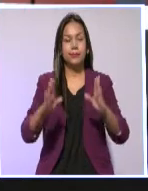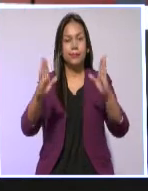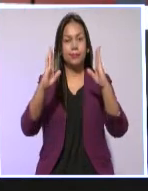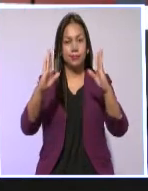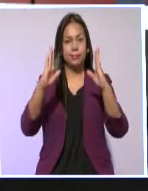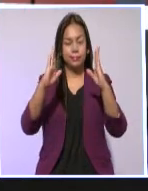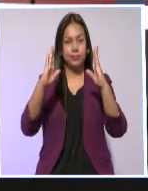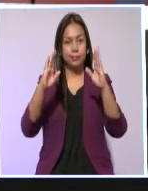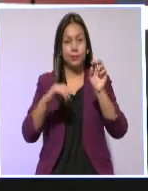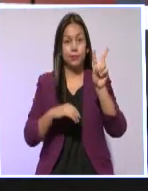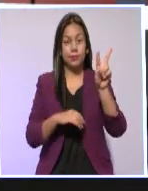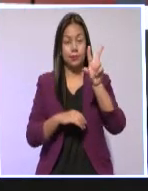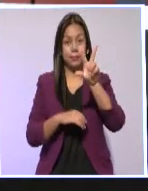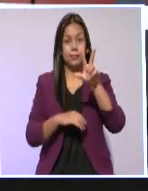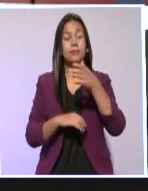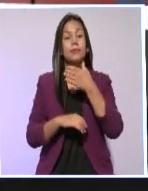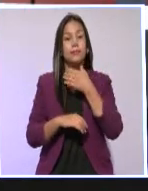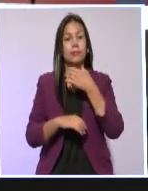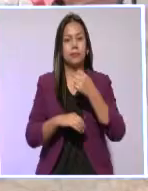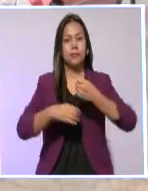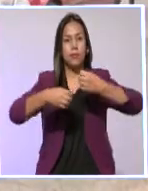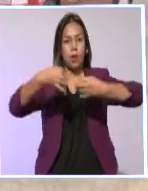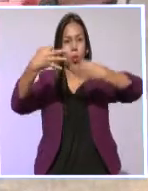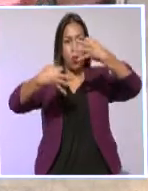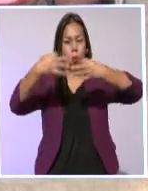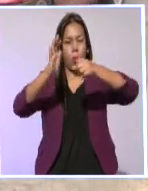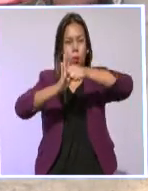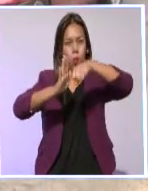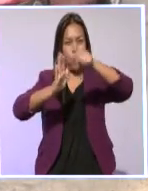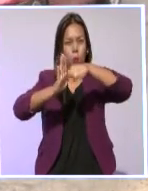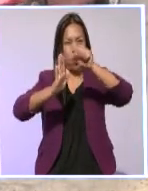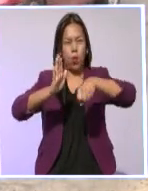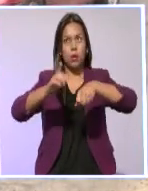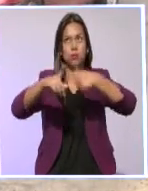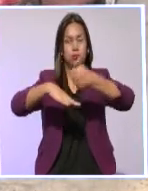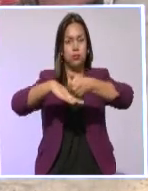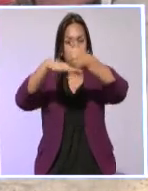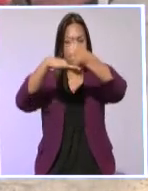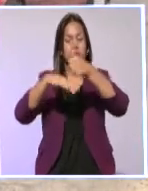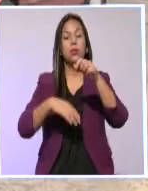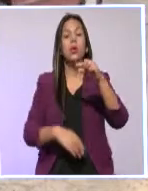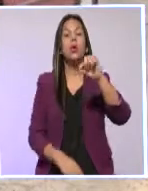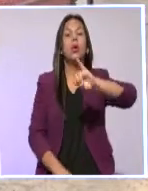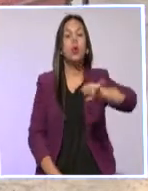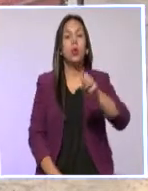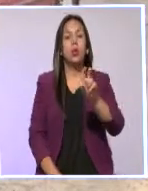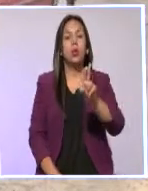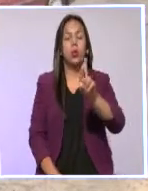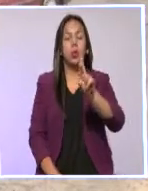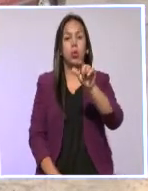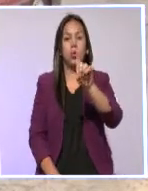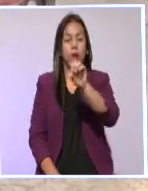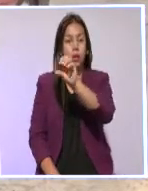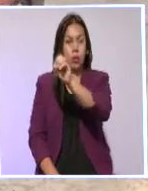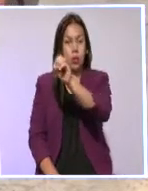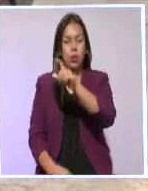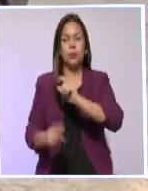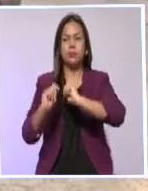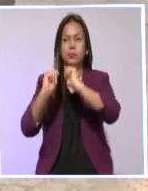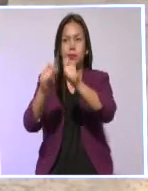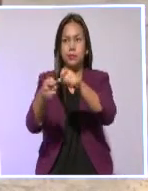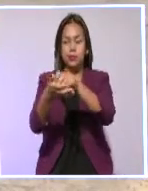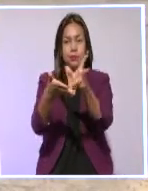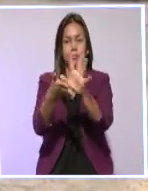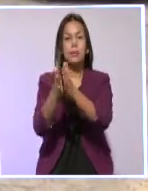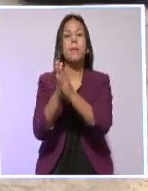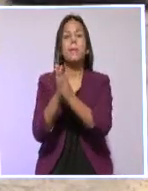Atención. Este 23 de agosto, el juez de la Corte Nacional de Justicia, Miguel Jurado, envió a la Asamblea Nacional el pedido